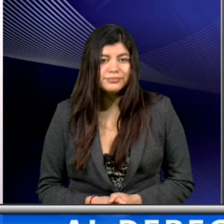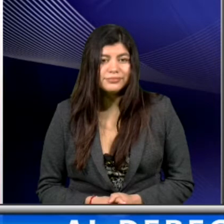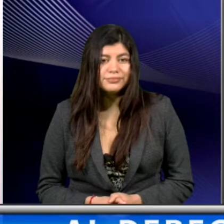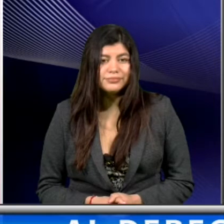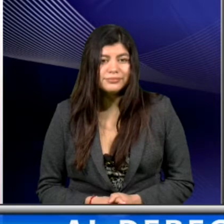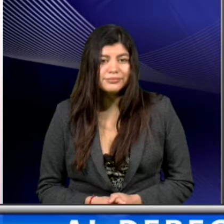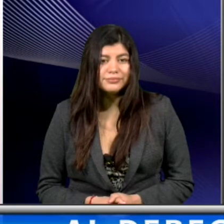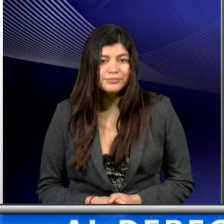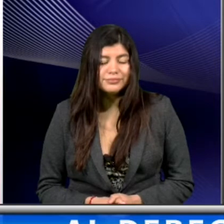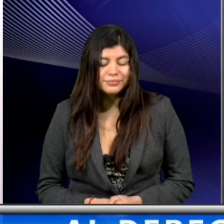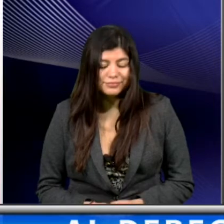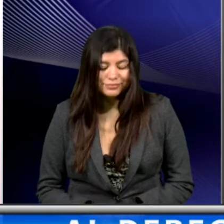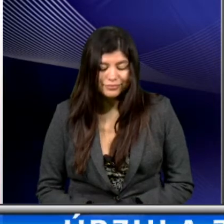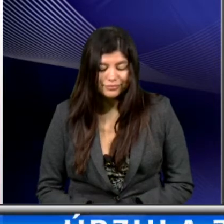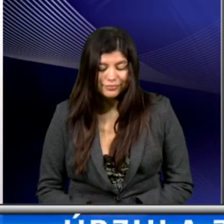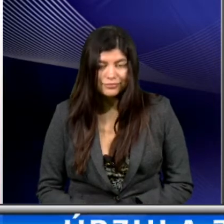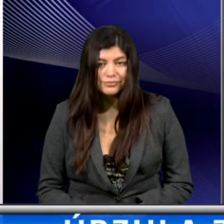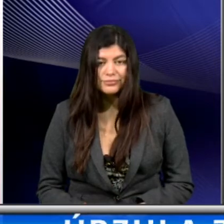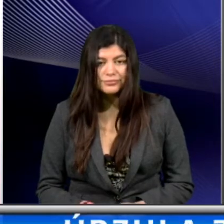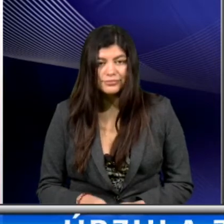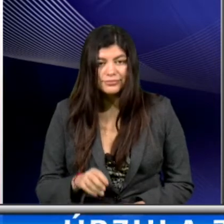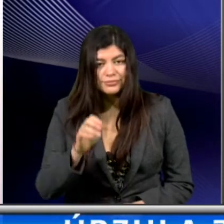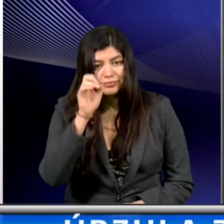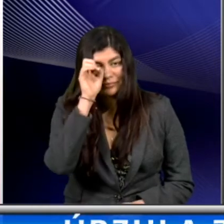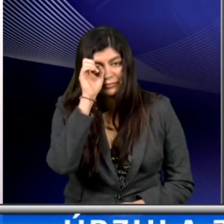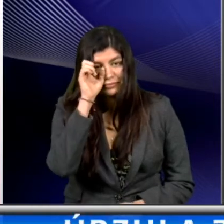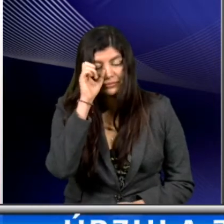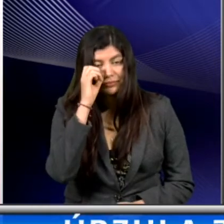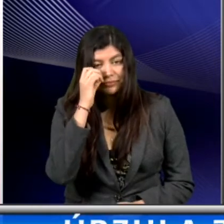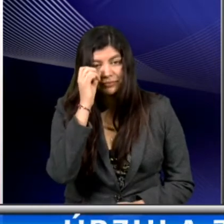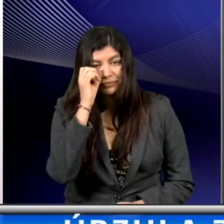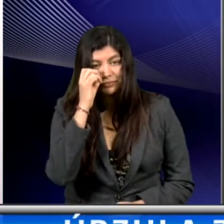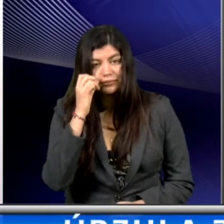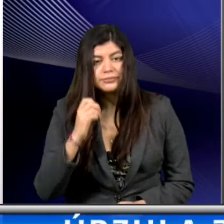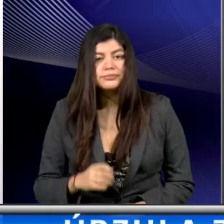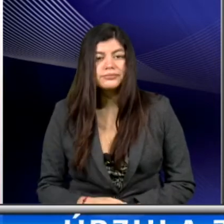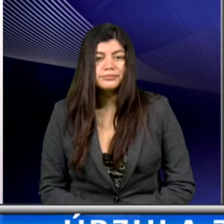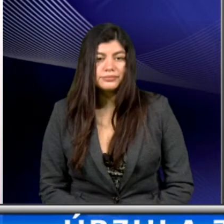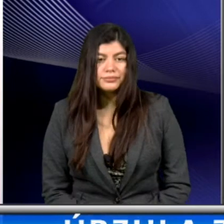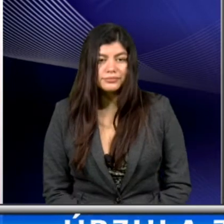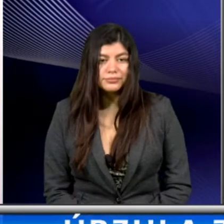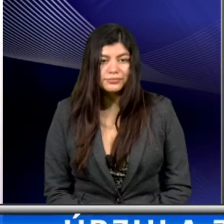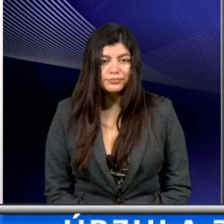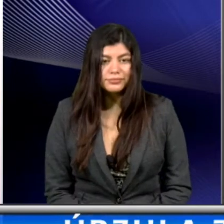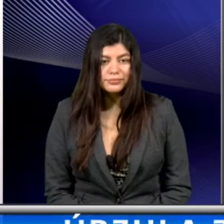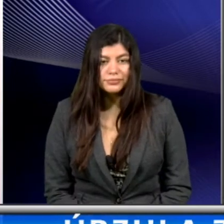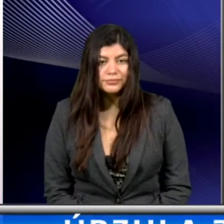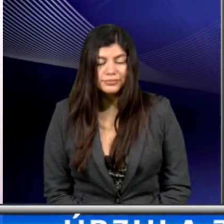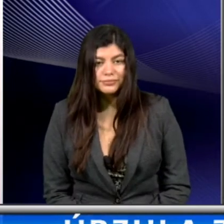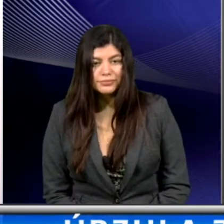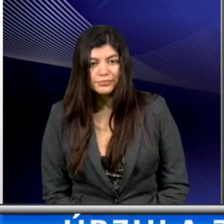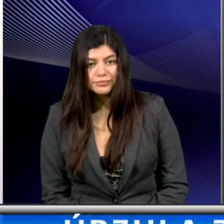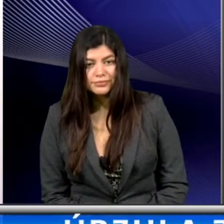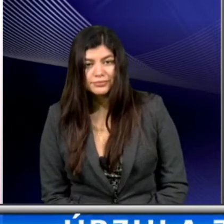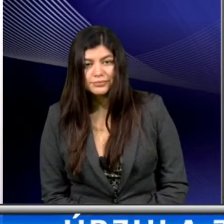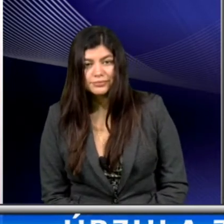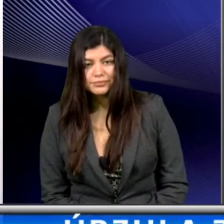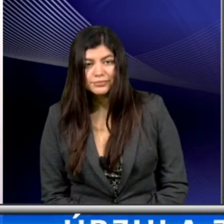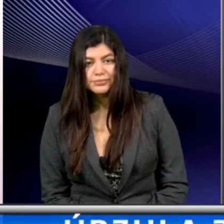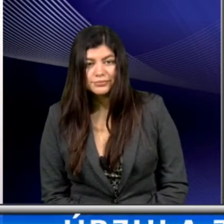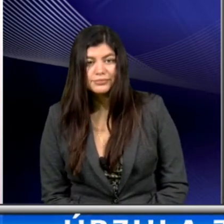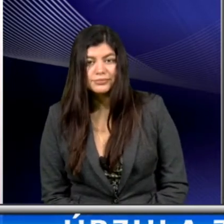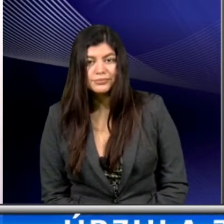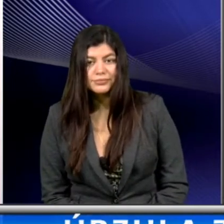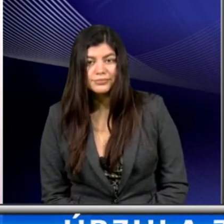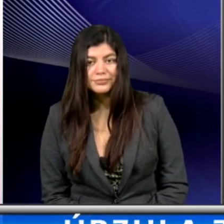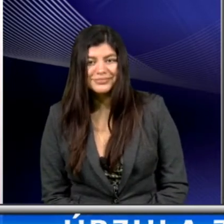Bueno, hay varios factores que tienen incidencia, yo creo, en la realidad actual. Justamente cuando, como tú decías, hace 10 años, cuando nosotros